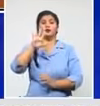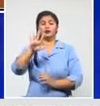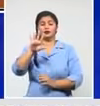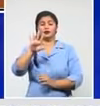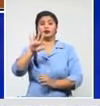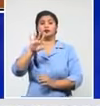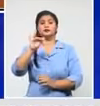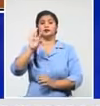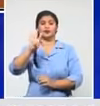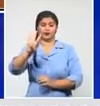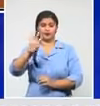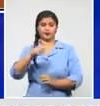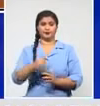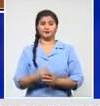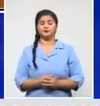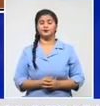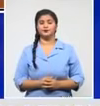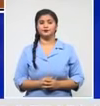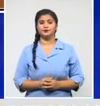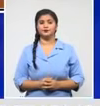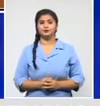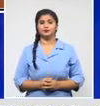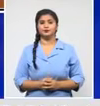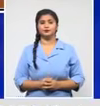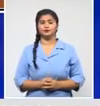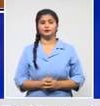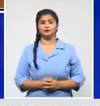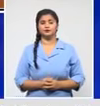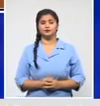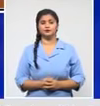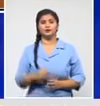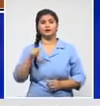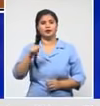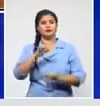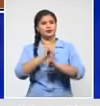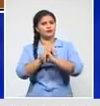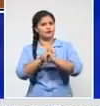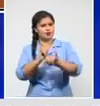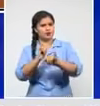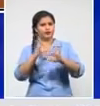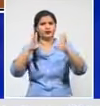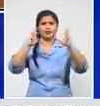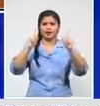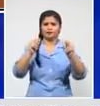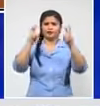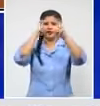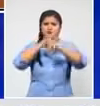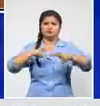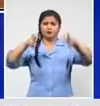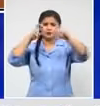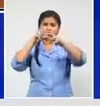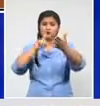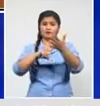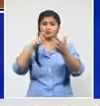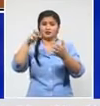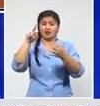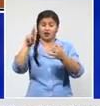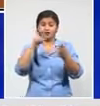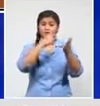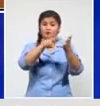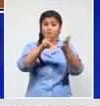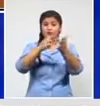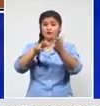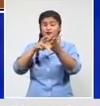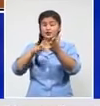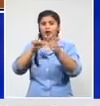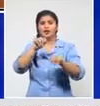2.574. Claro, esto tiene que ver con la situación epidemiológica de